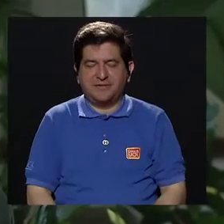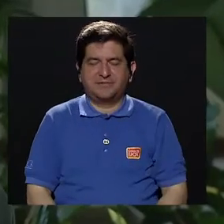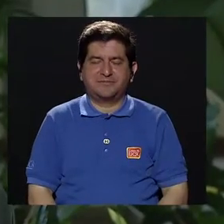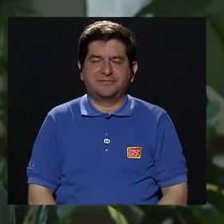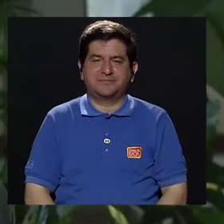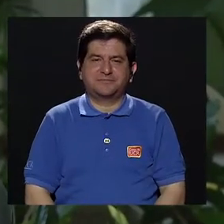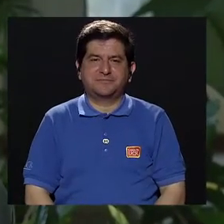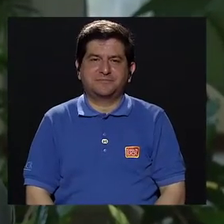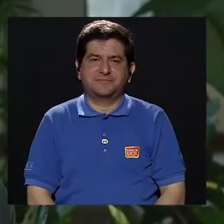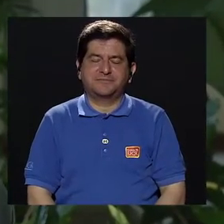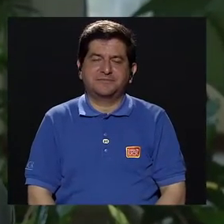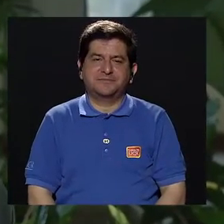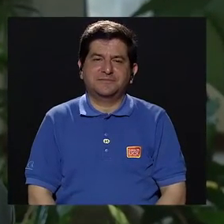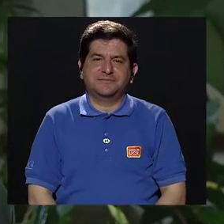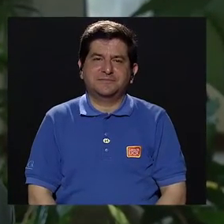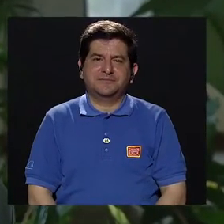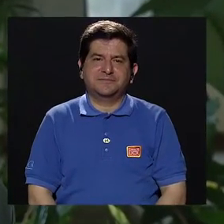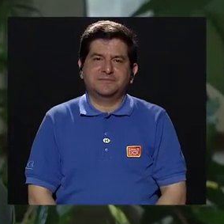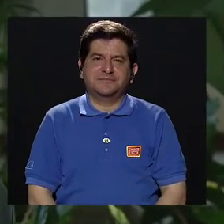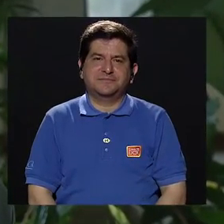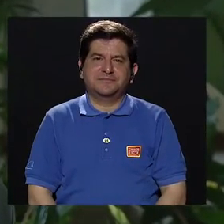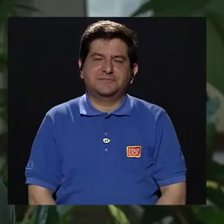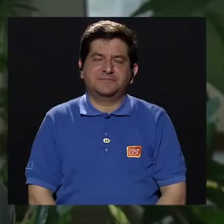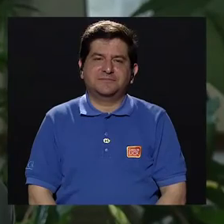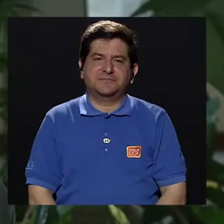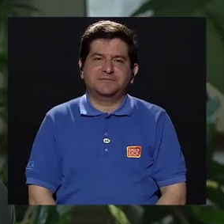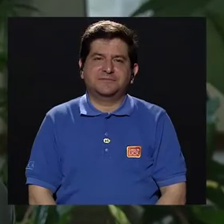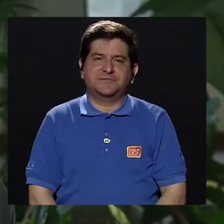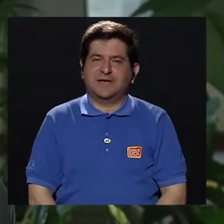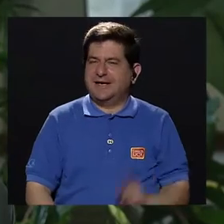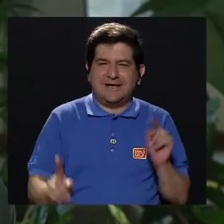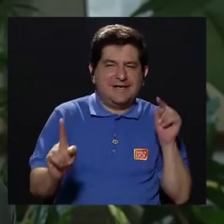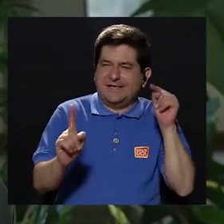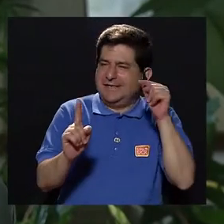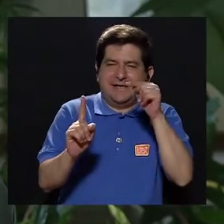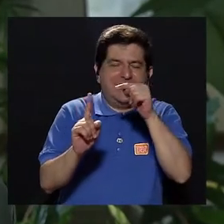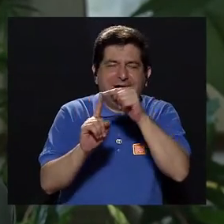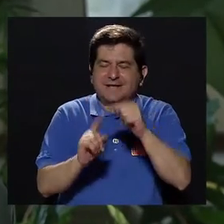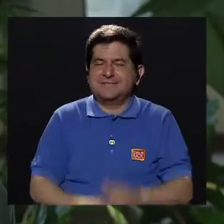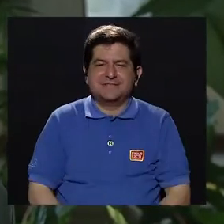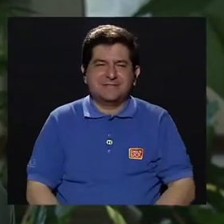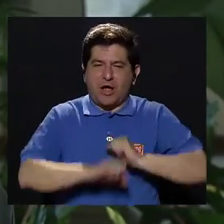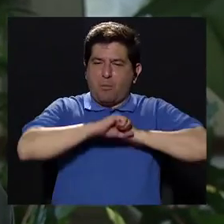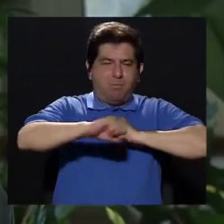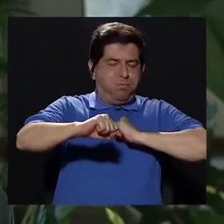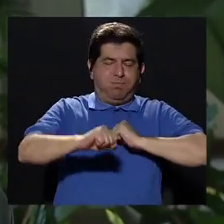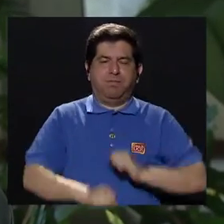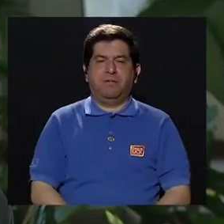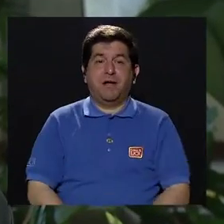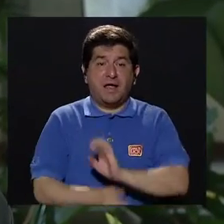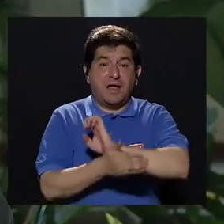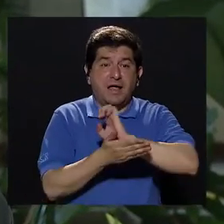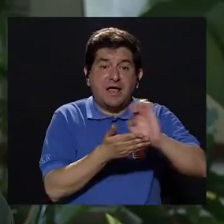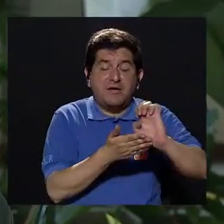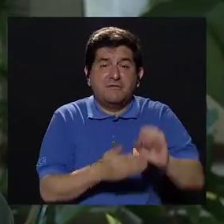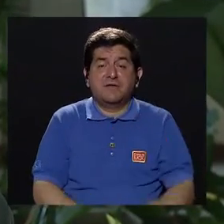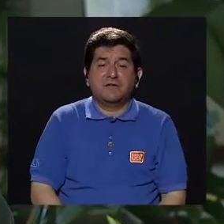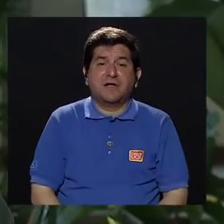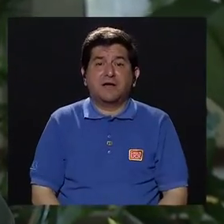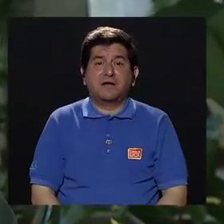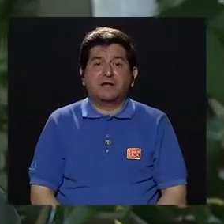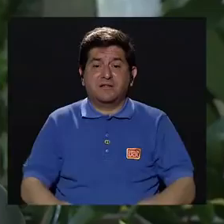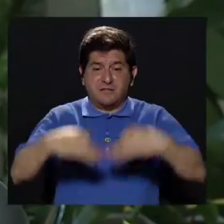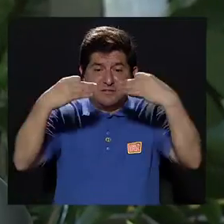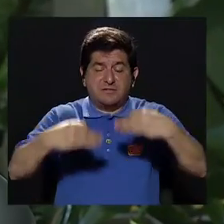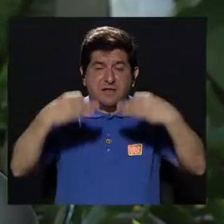llegar al final del bloque, pero para no llegar a tener un infarto, ¿cuáles son las medidas preventivas que